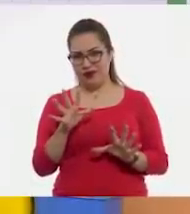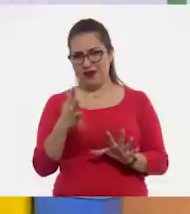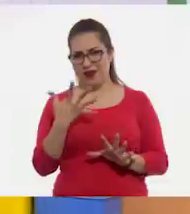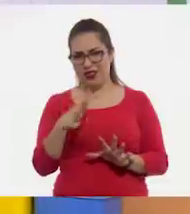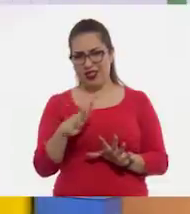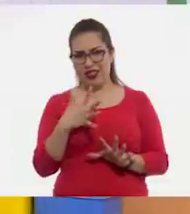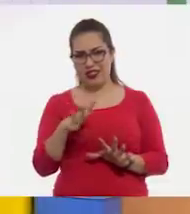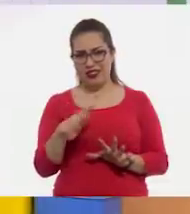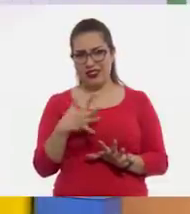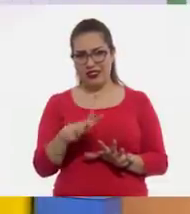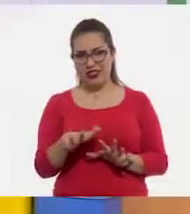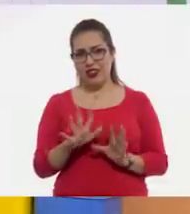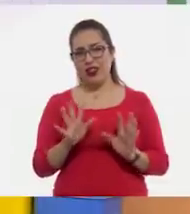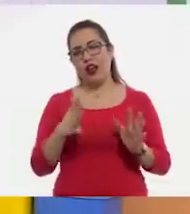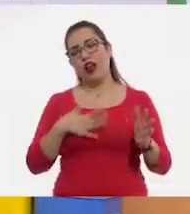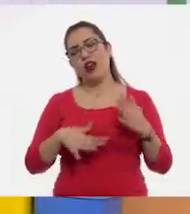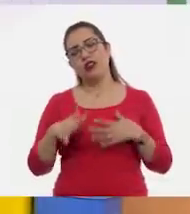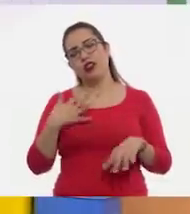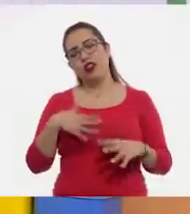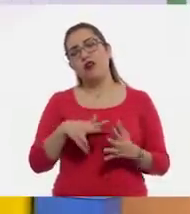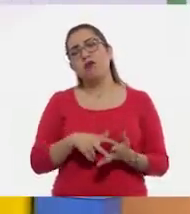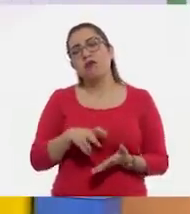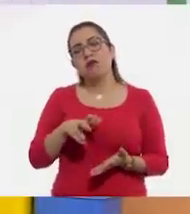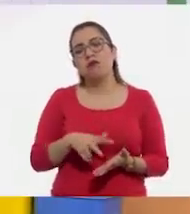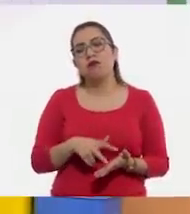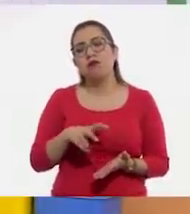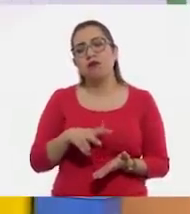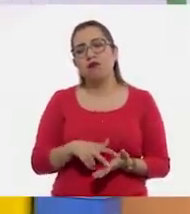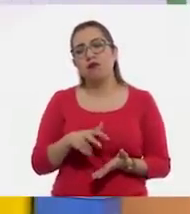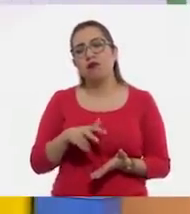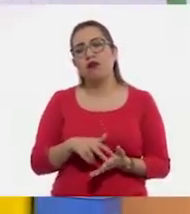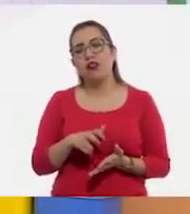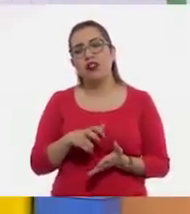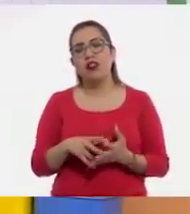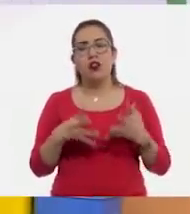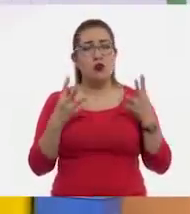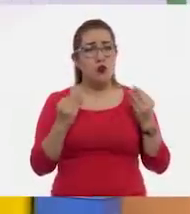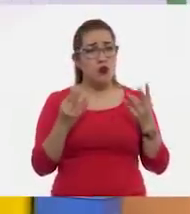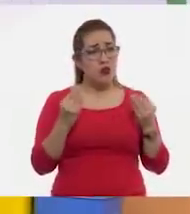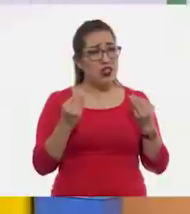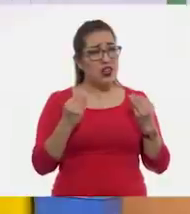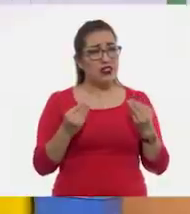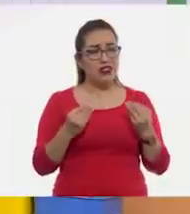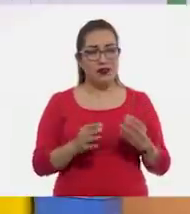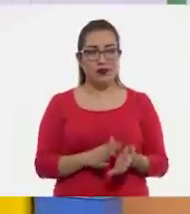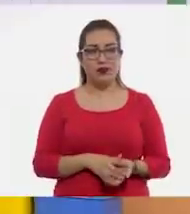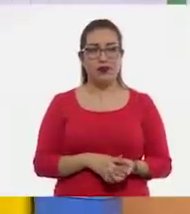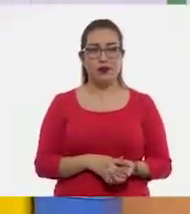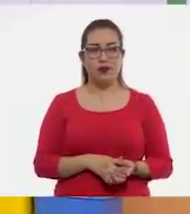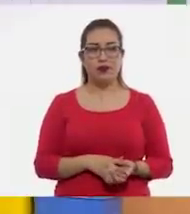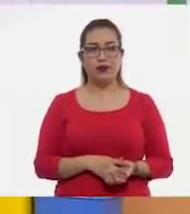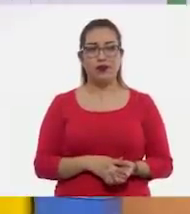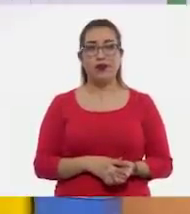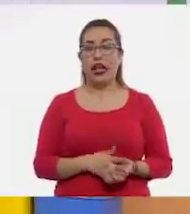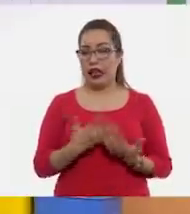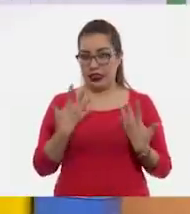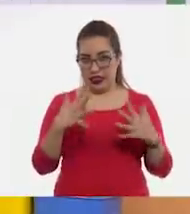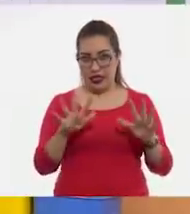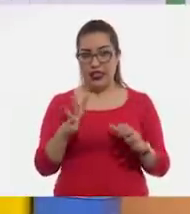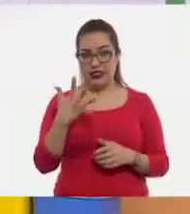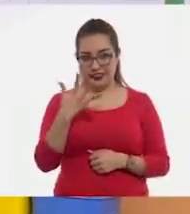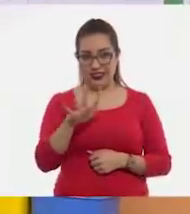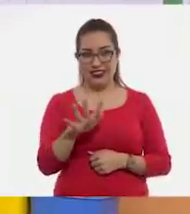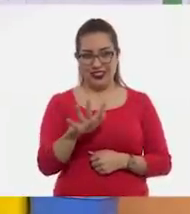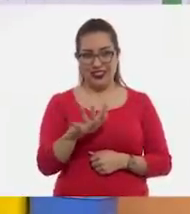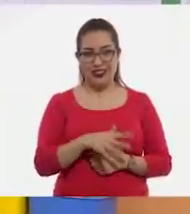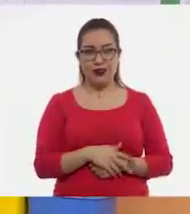Esperen un momento, mi ranita ya se cansó un poco porque dice que son muchas decenas. Hicimos una. Ajá, ya llevamos 10.